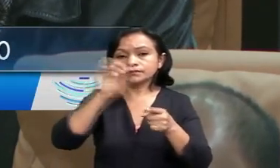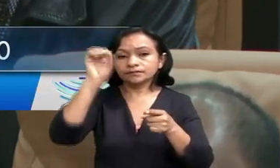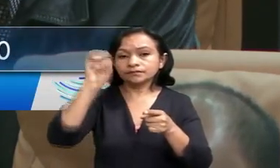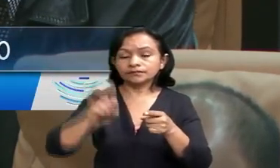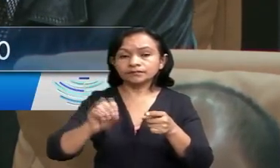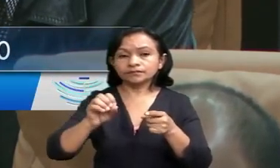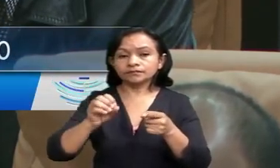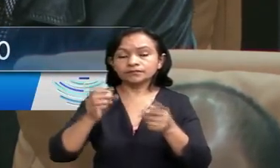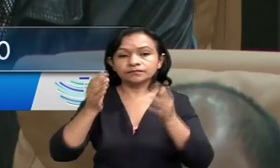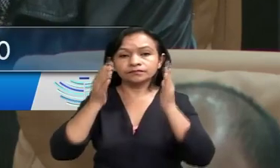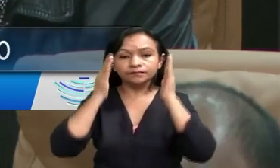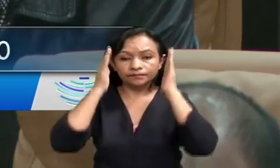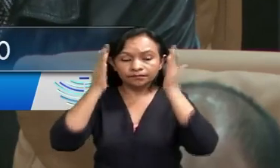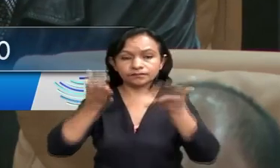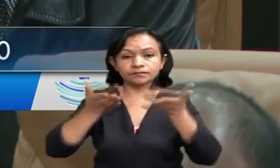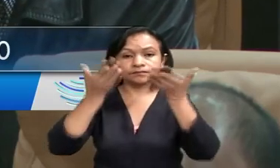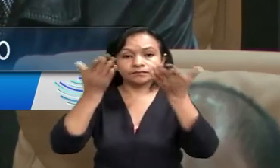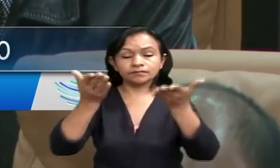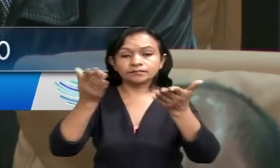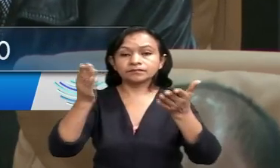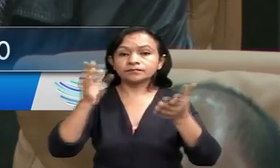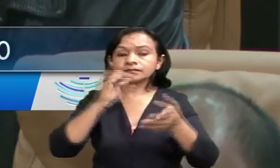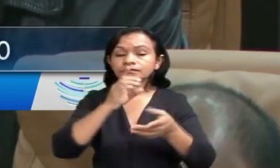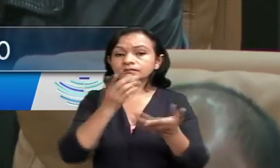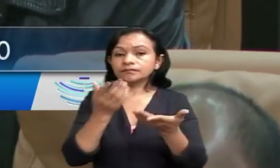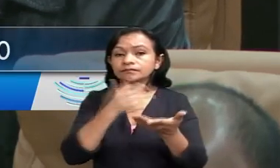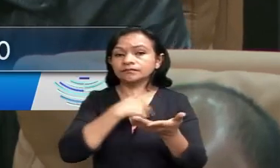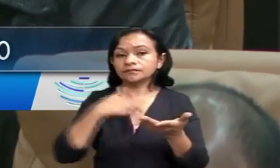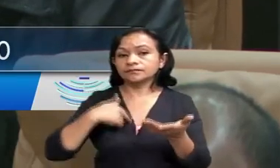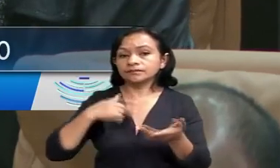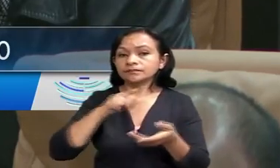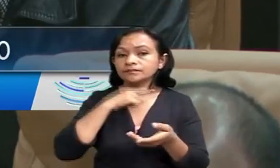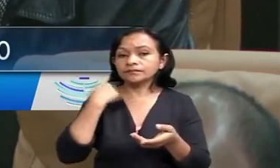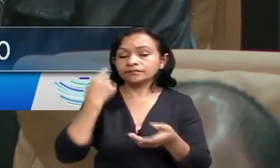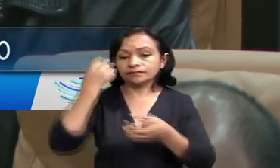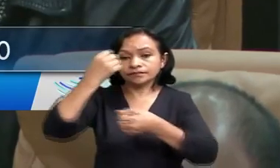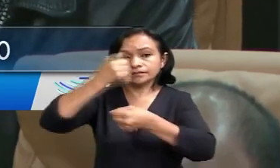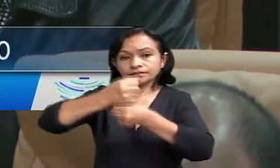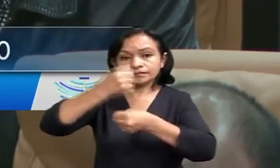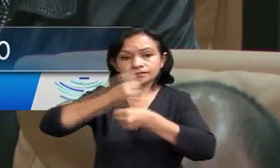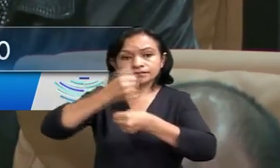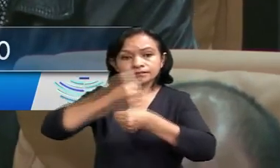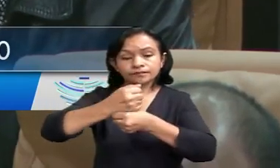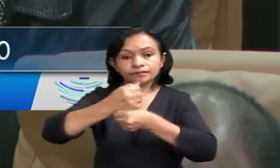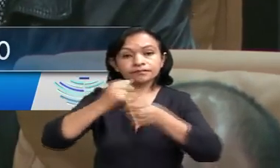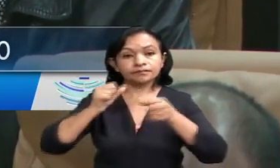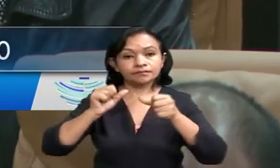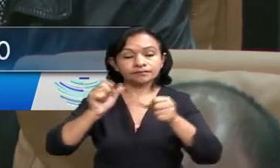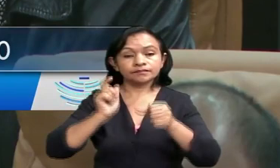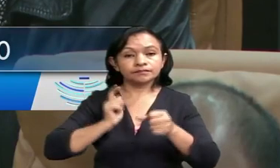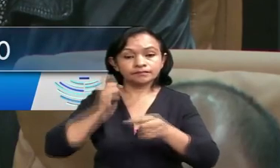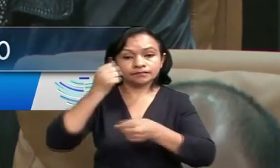va dirigida a garantizar el empleo,